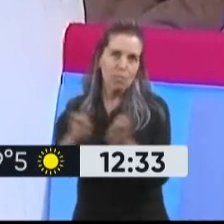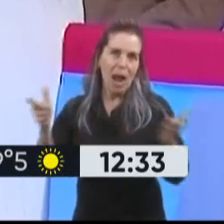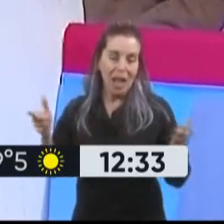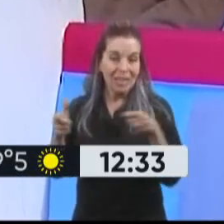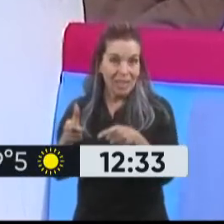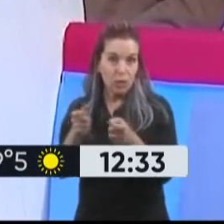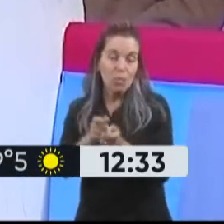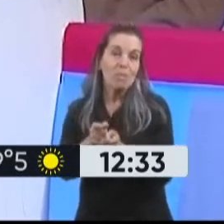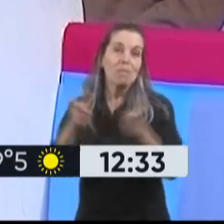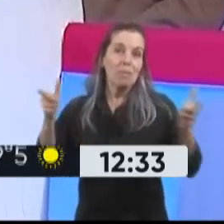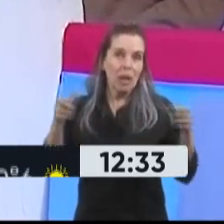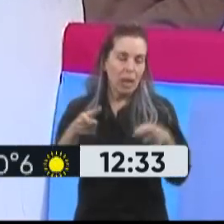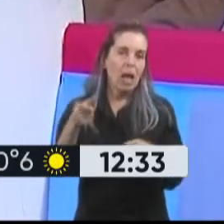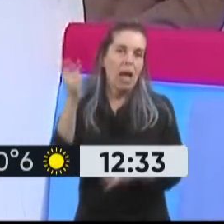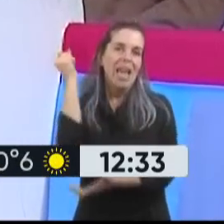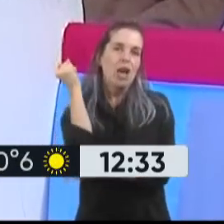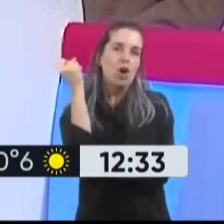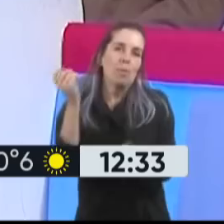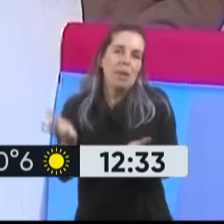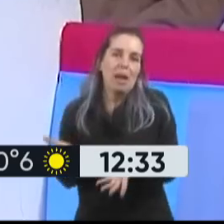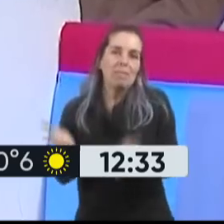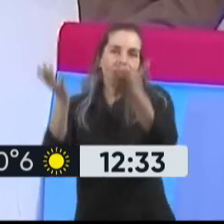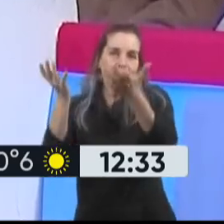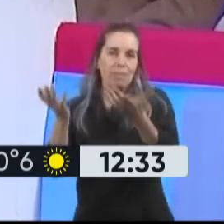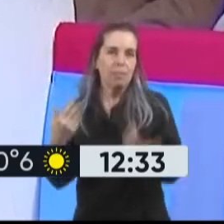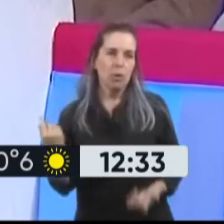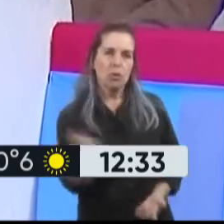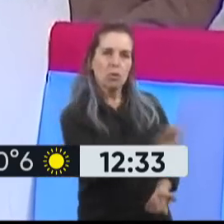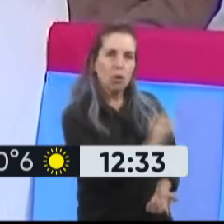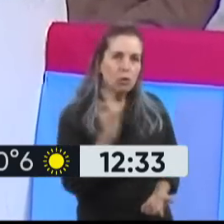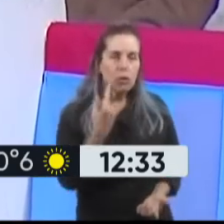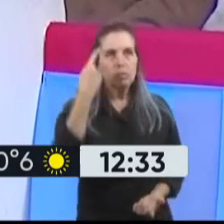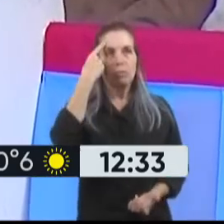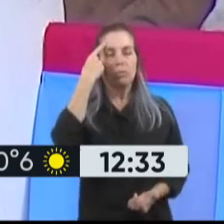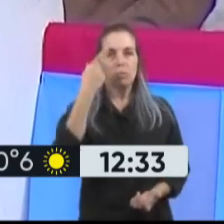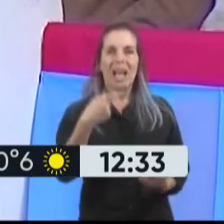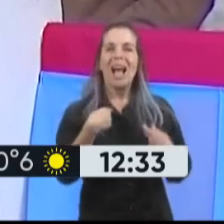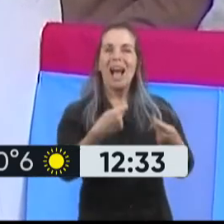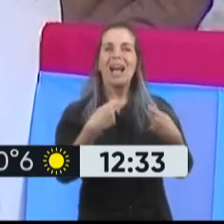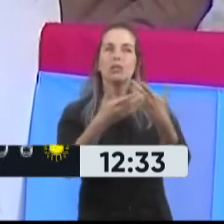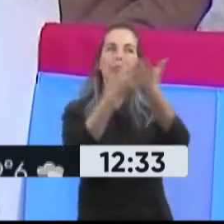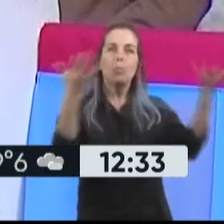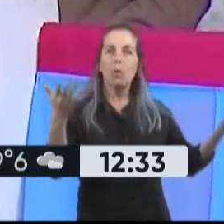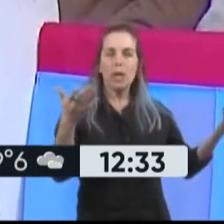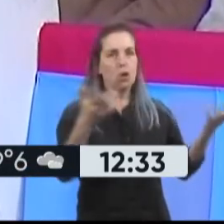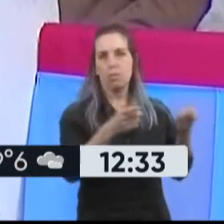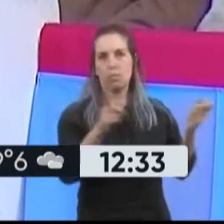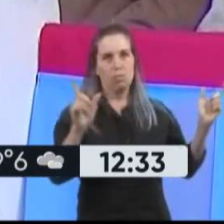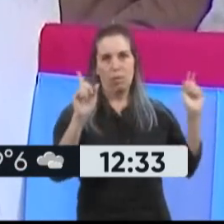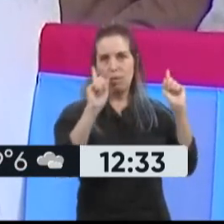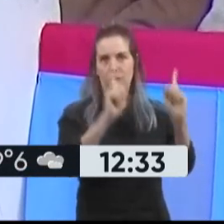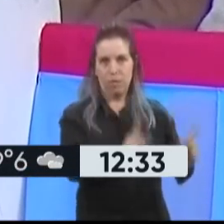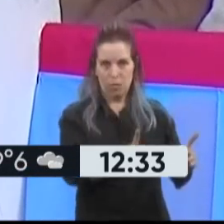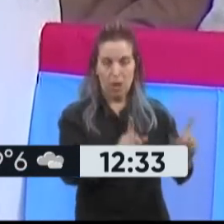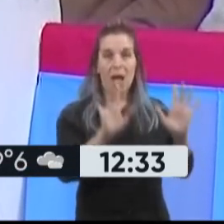hacer que la economía crezca. Y dado nuestra voluntad de no aumentar el gasto público, eso va a mejorar las cuentas